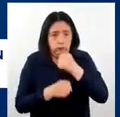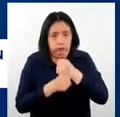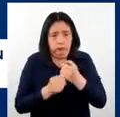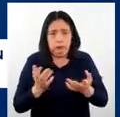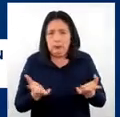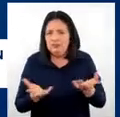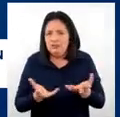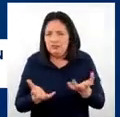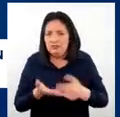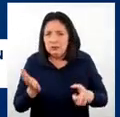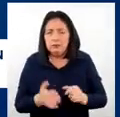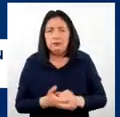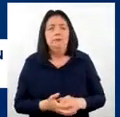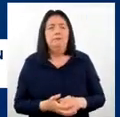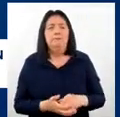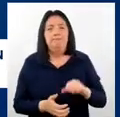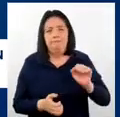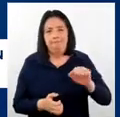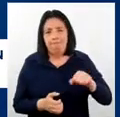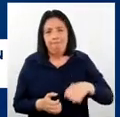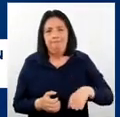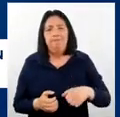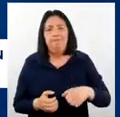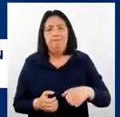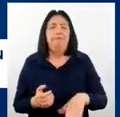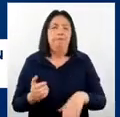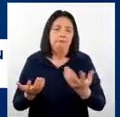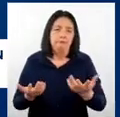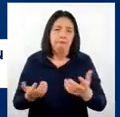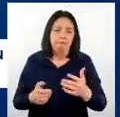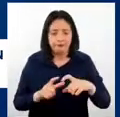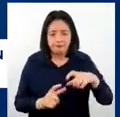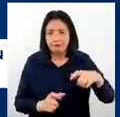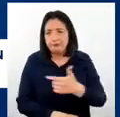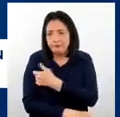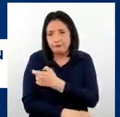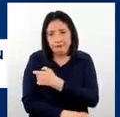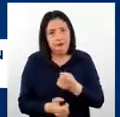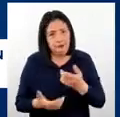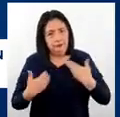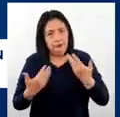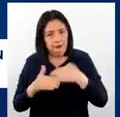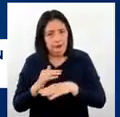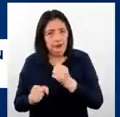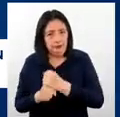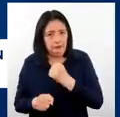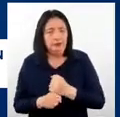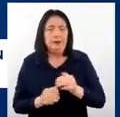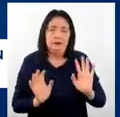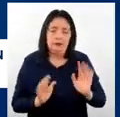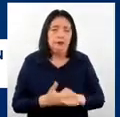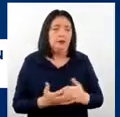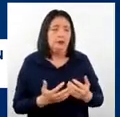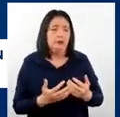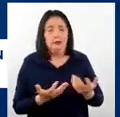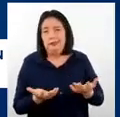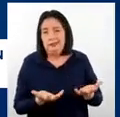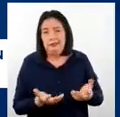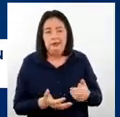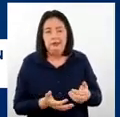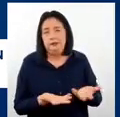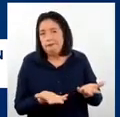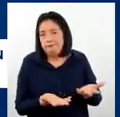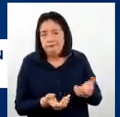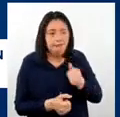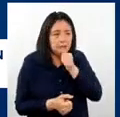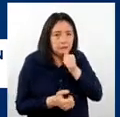manera presencial, tienen que cumplir también con el esquema de vacunación completo. En el caso de las actividades privadas, también se pide